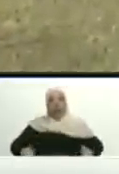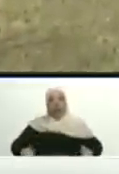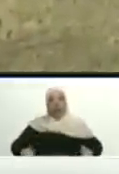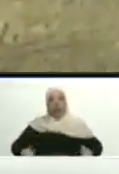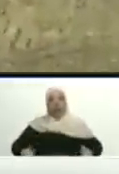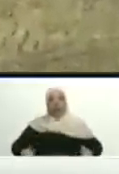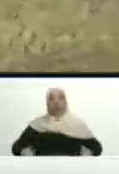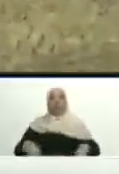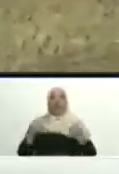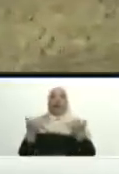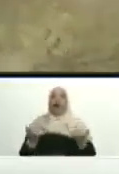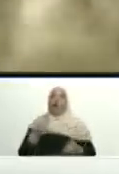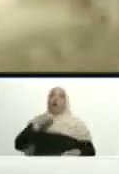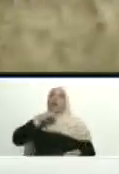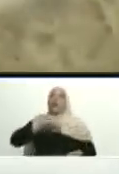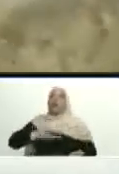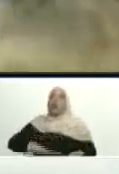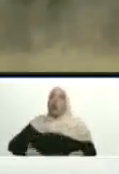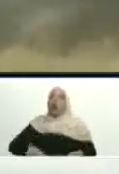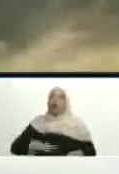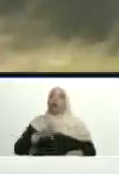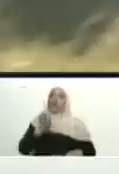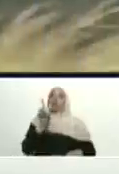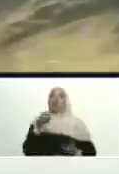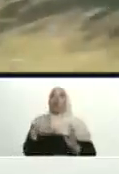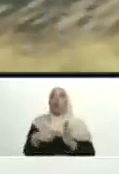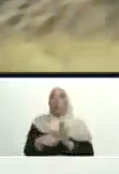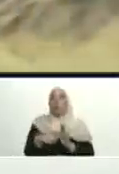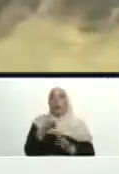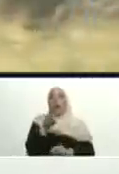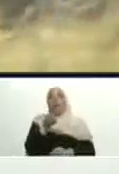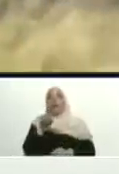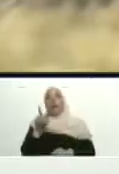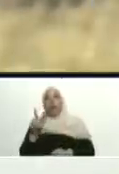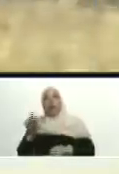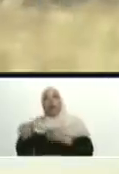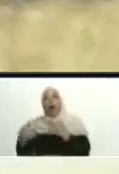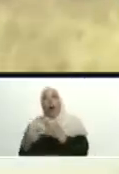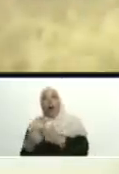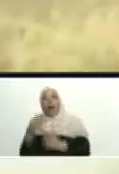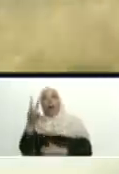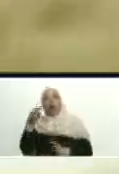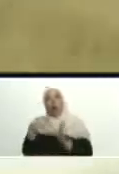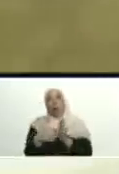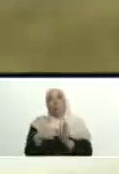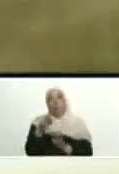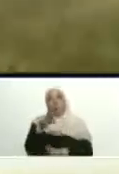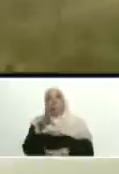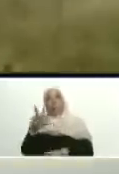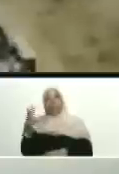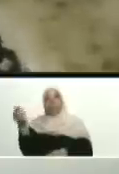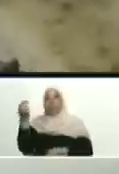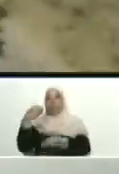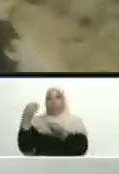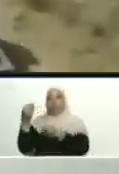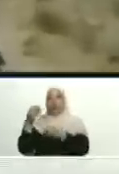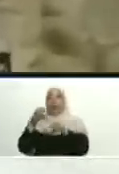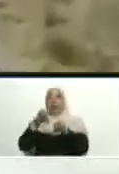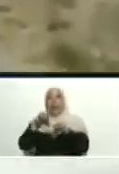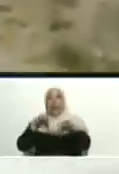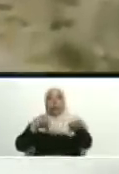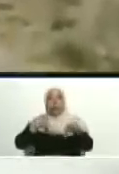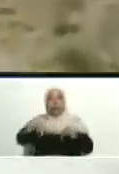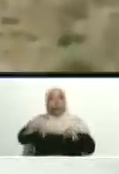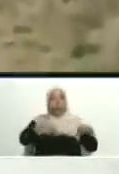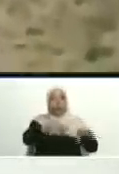es el momento histórico entre el año 2022 y este año 2023 que tenemos el mayor despliegue